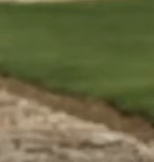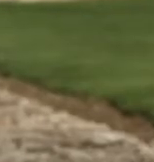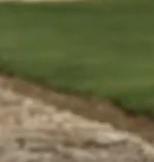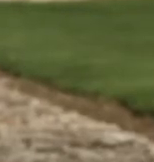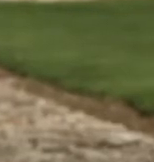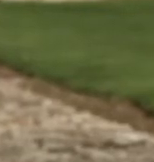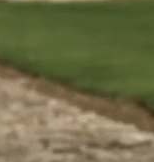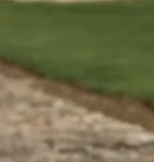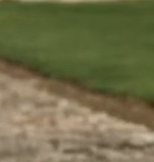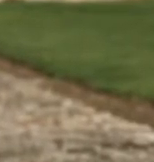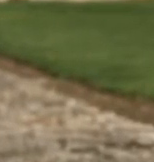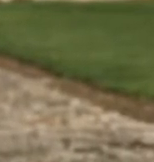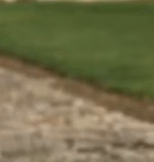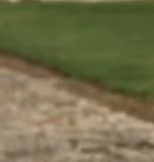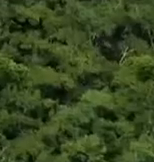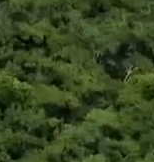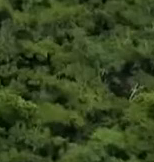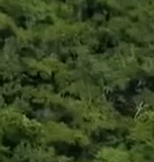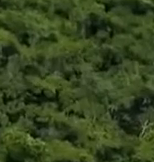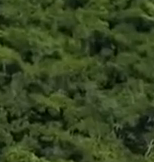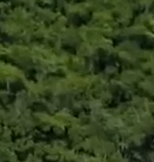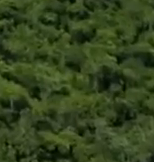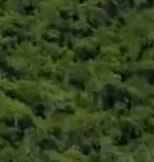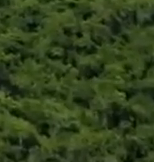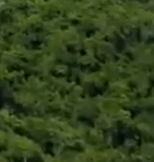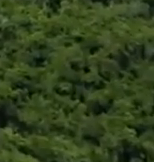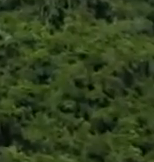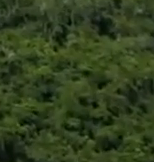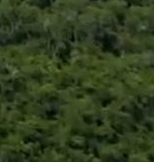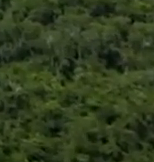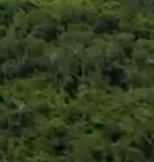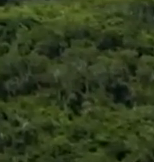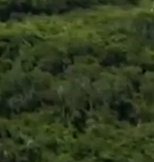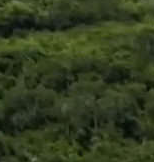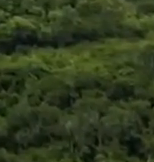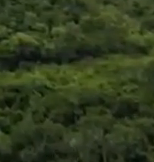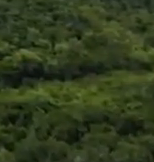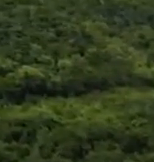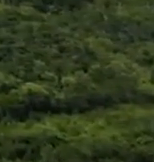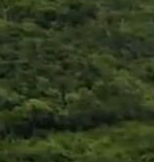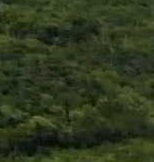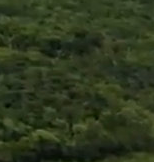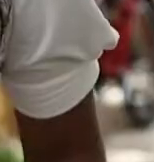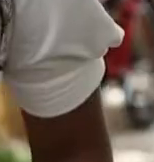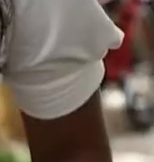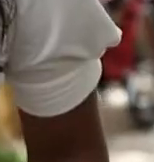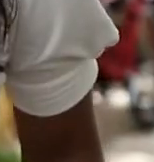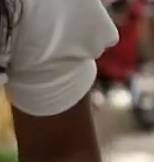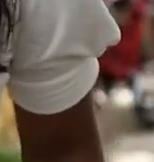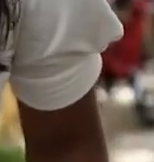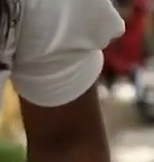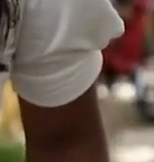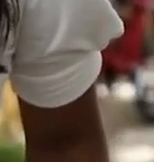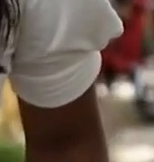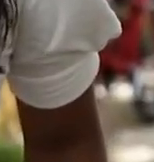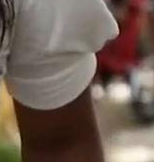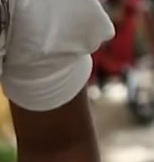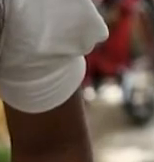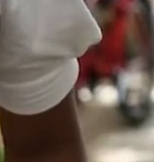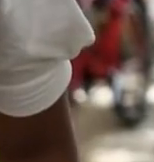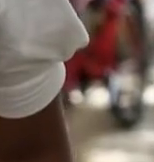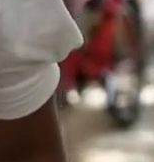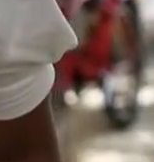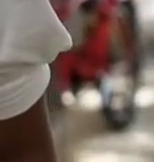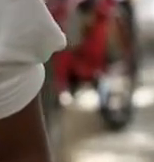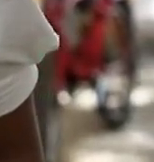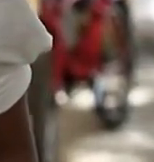y fuerza se valoren. México necesita un nuevo amanecer para darle a sus mujeres el respeto y el lugar